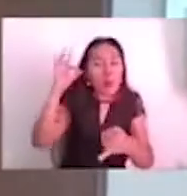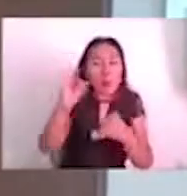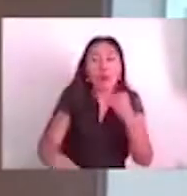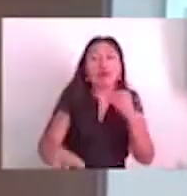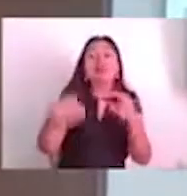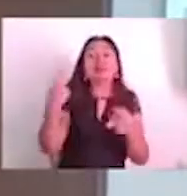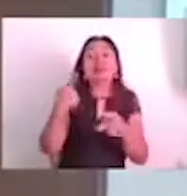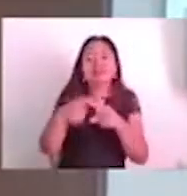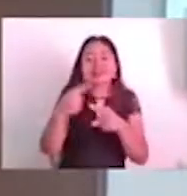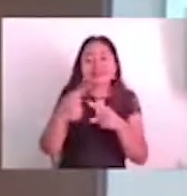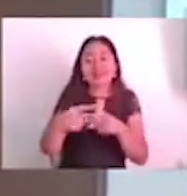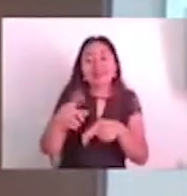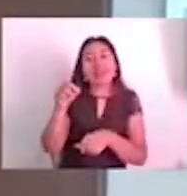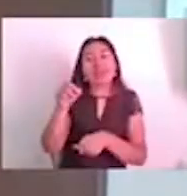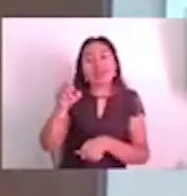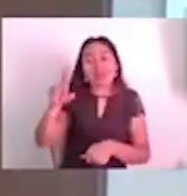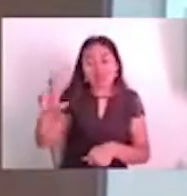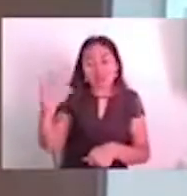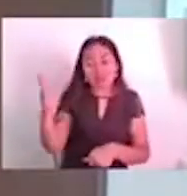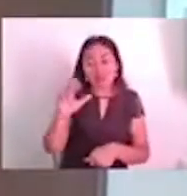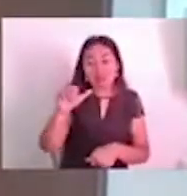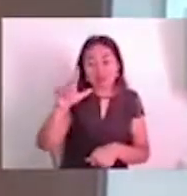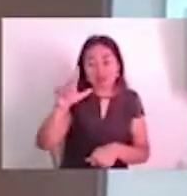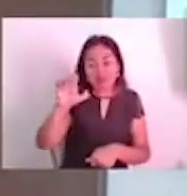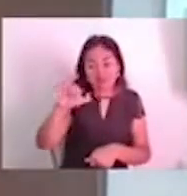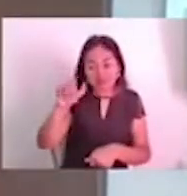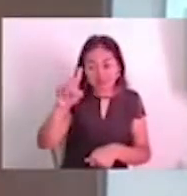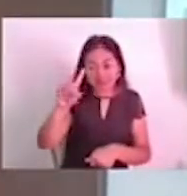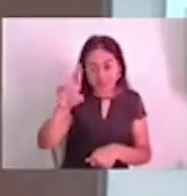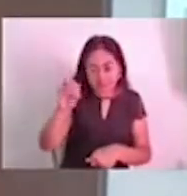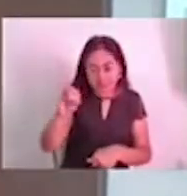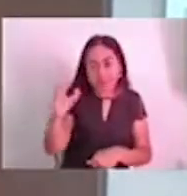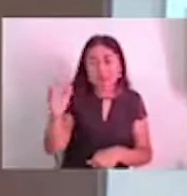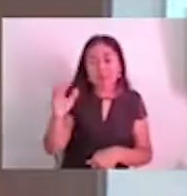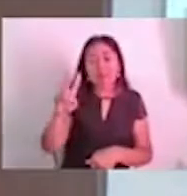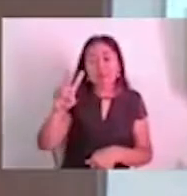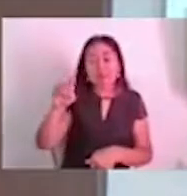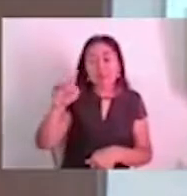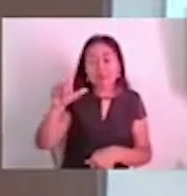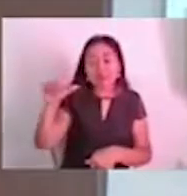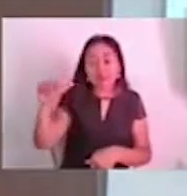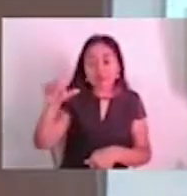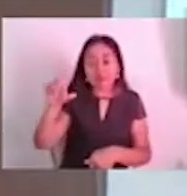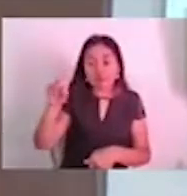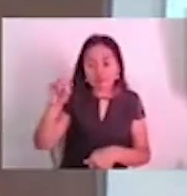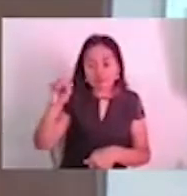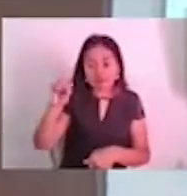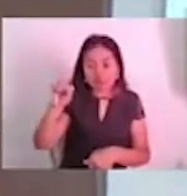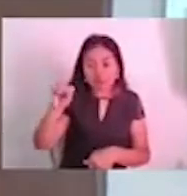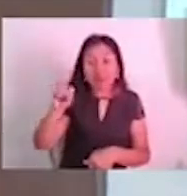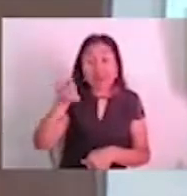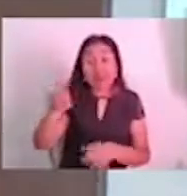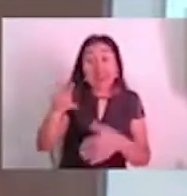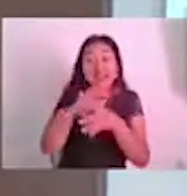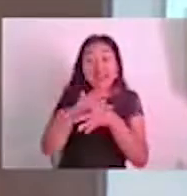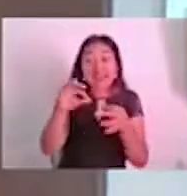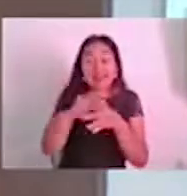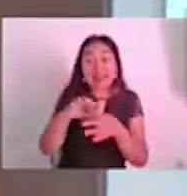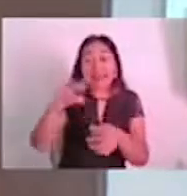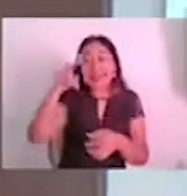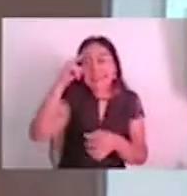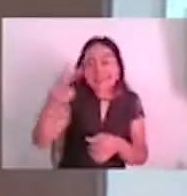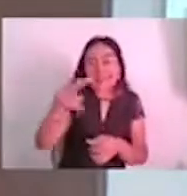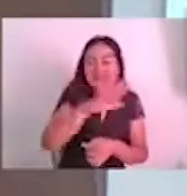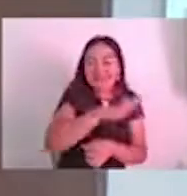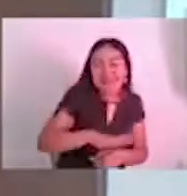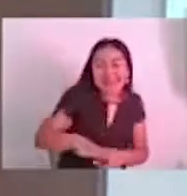del doctor Alejandro Villalobos. Y Alejandro nos va a hablar de México Tenochtitlan como resumen del